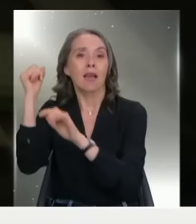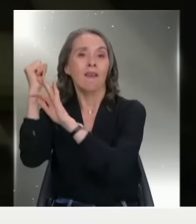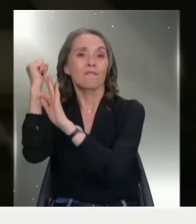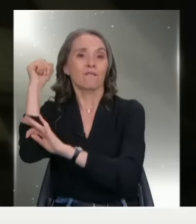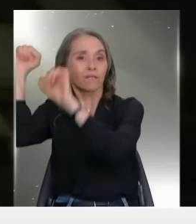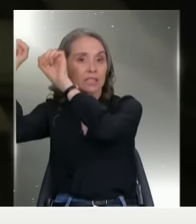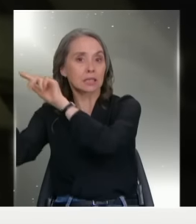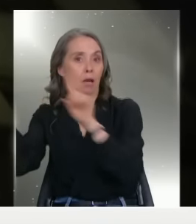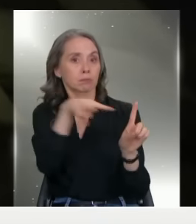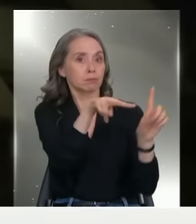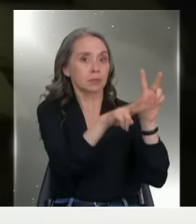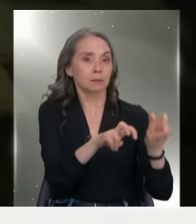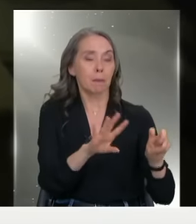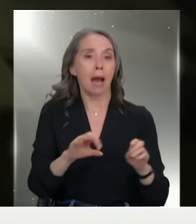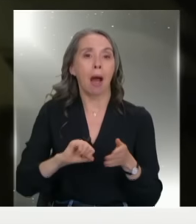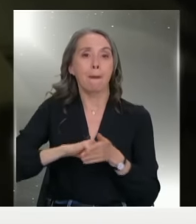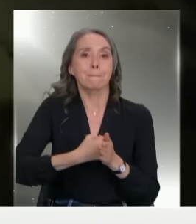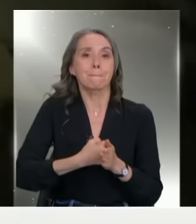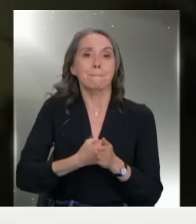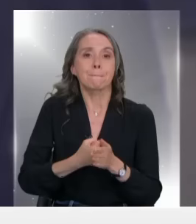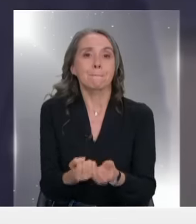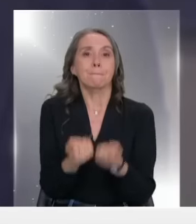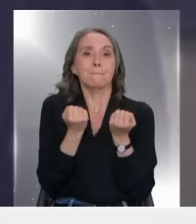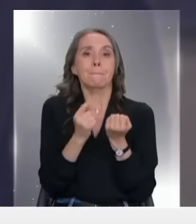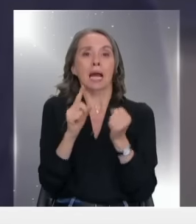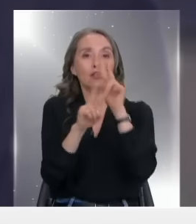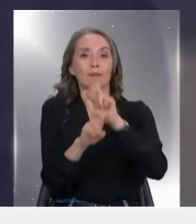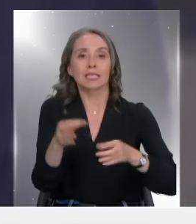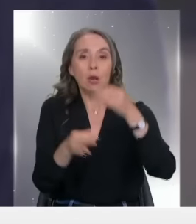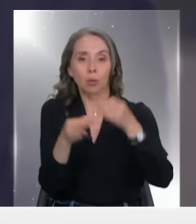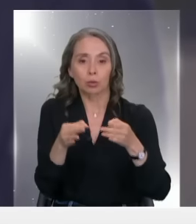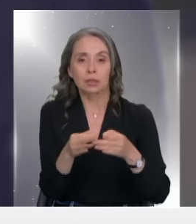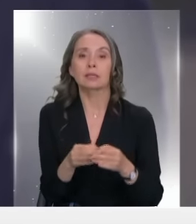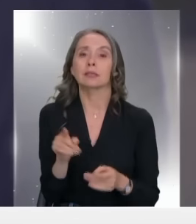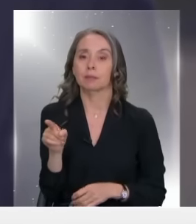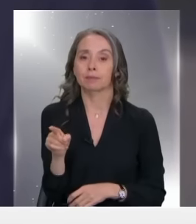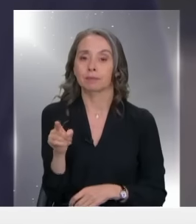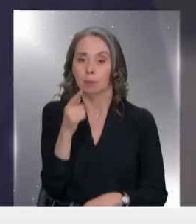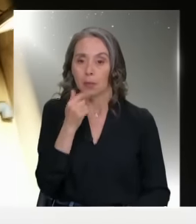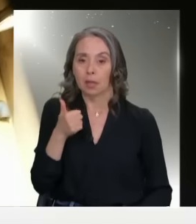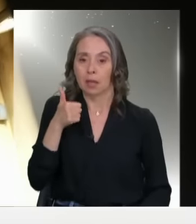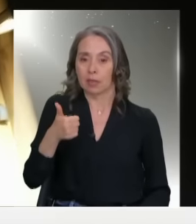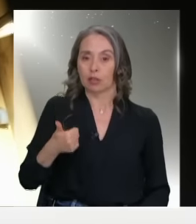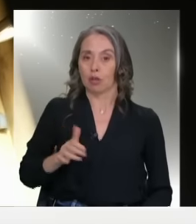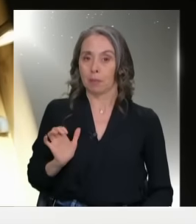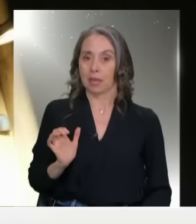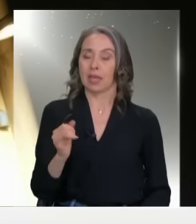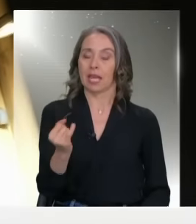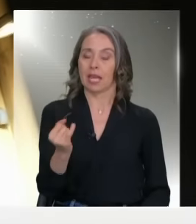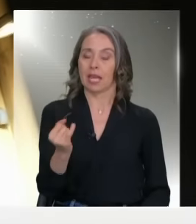fiscalía por una presunta obstrucción a la justicia. La información que se recibió por parte del director de la PDI es que había